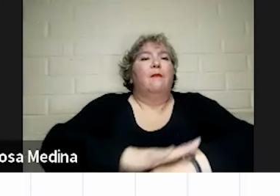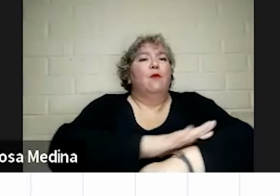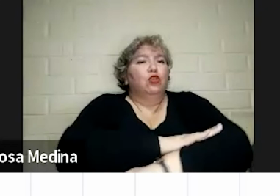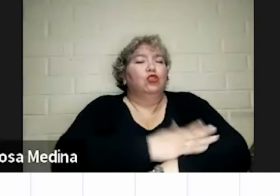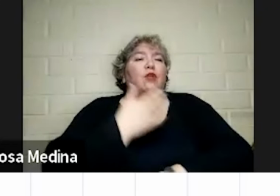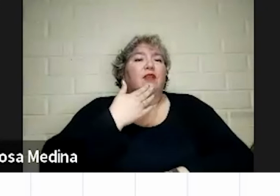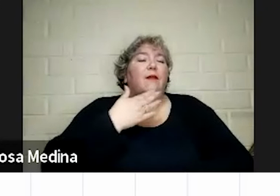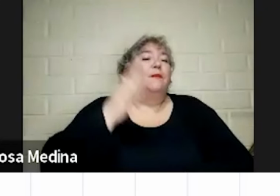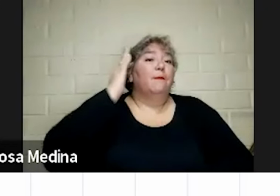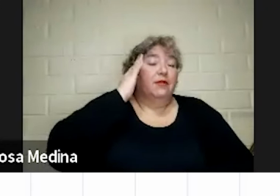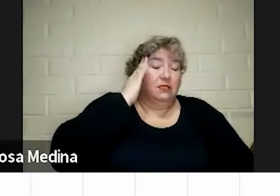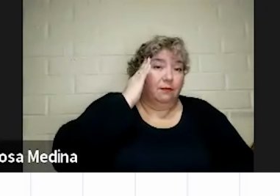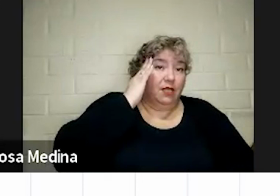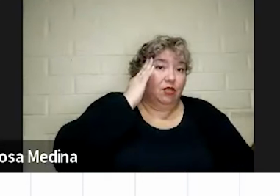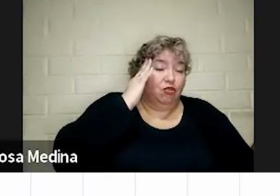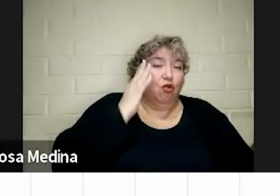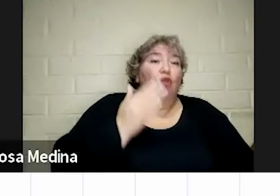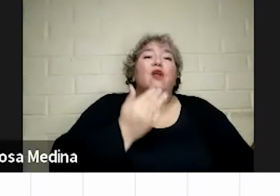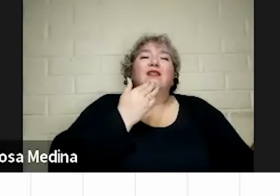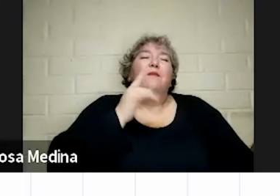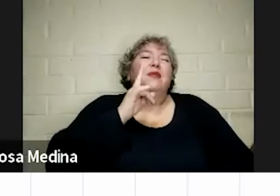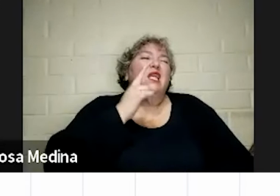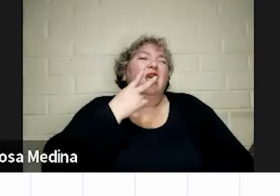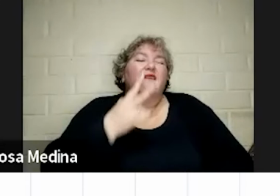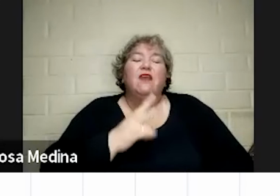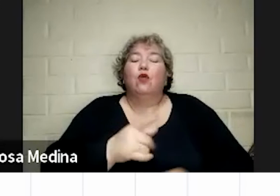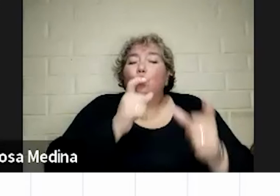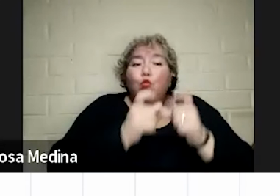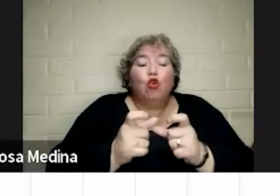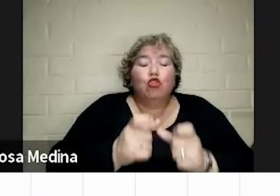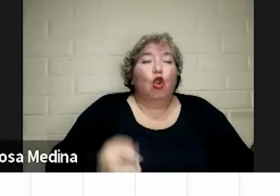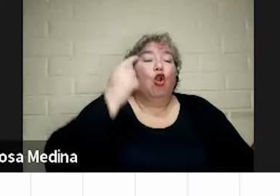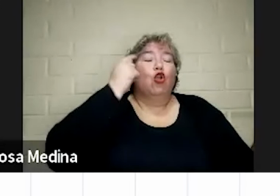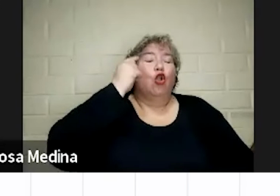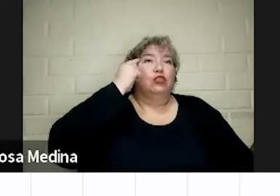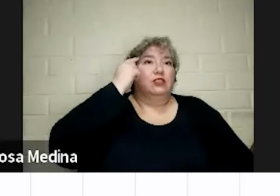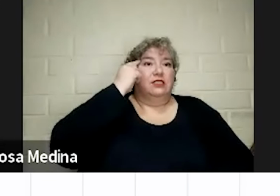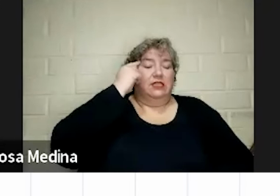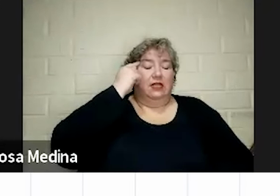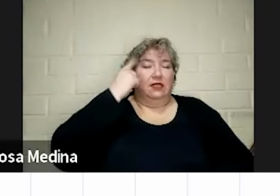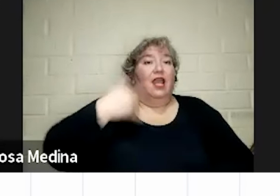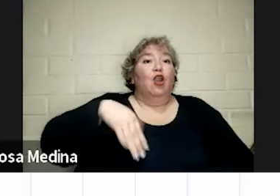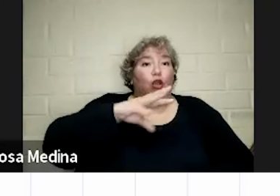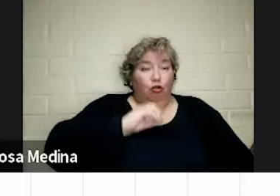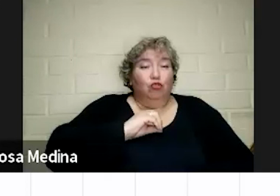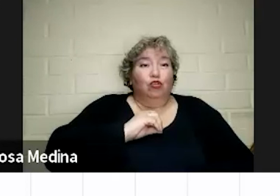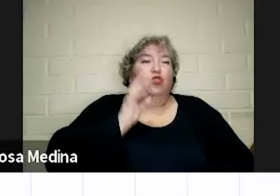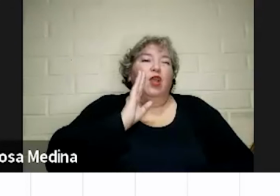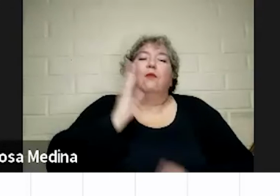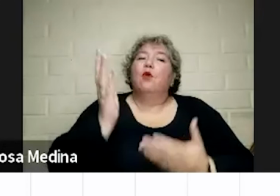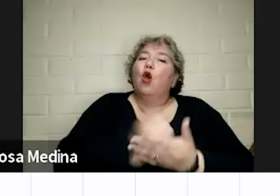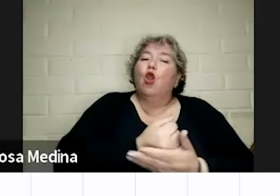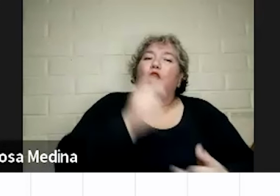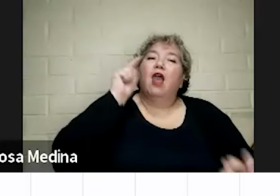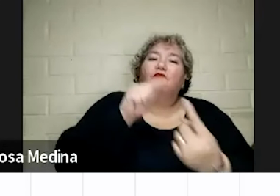pensamientos. Ya tiene que ver con este control consciente, lo ejercemos conscientemente porque queremos lograr un objetivo, porque nos